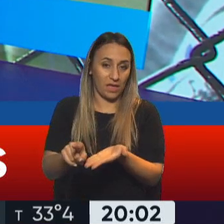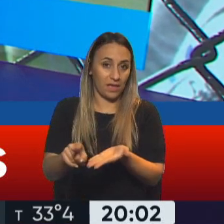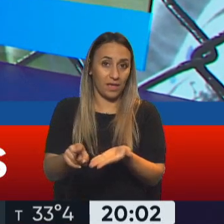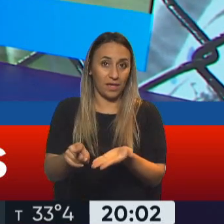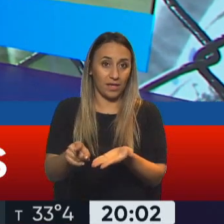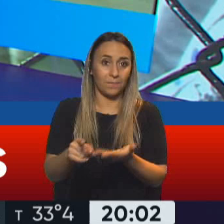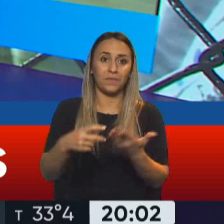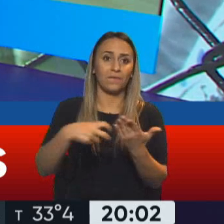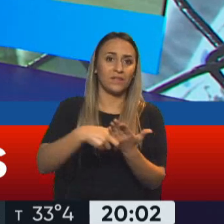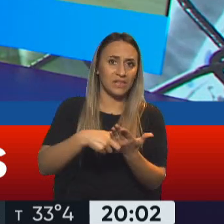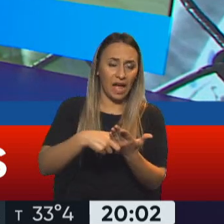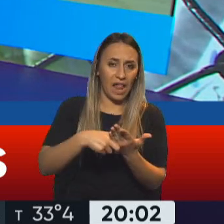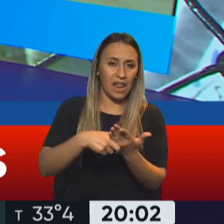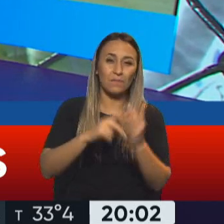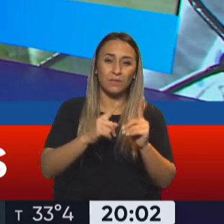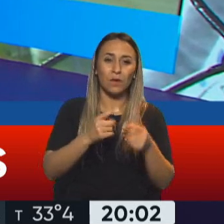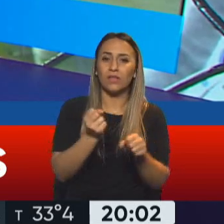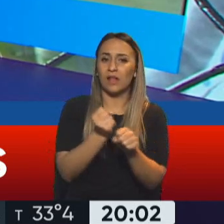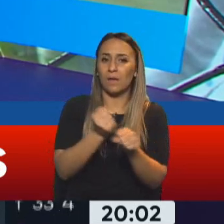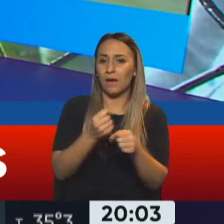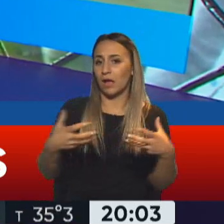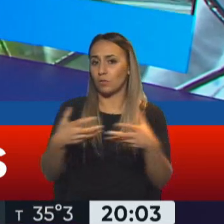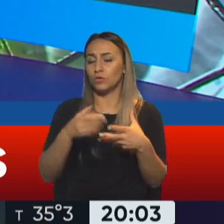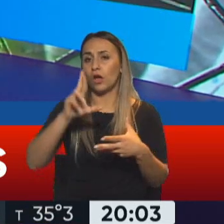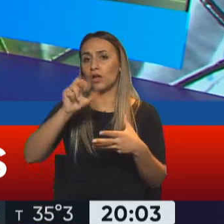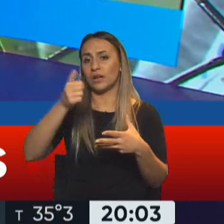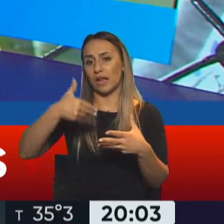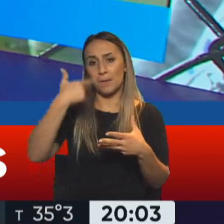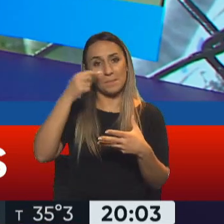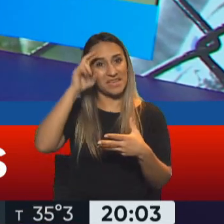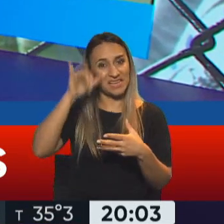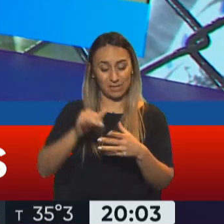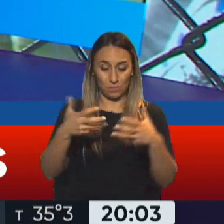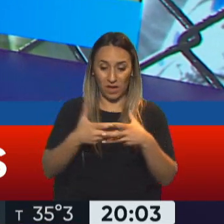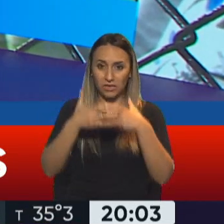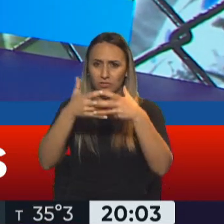de la Fiscalía, quienes trabajan con Celso Ramírez, ¿están todavía en el club, se sabe?